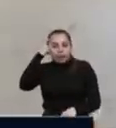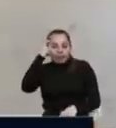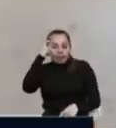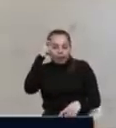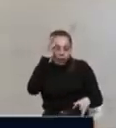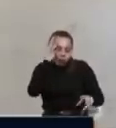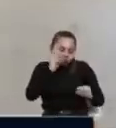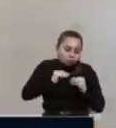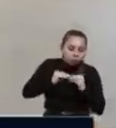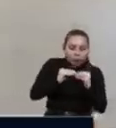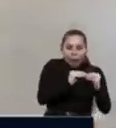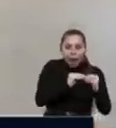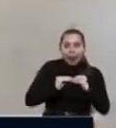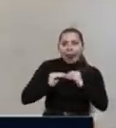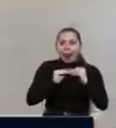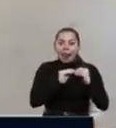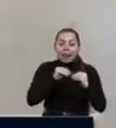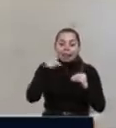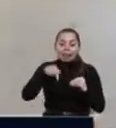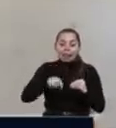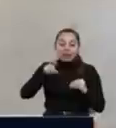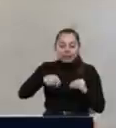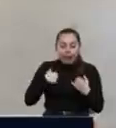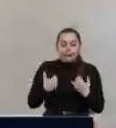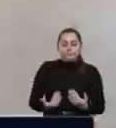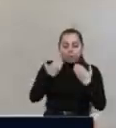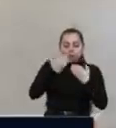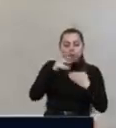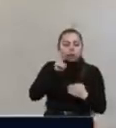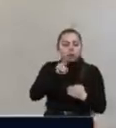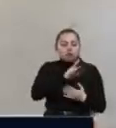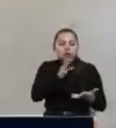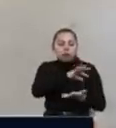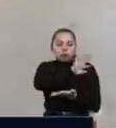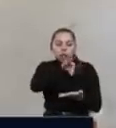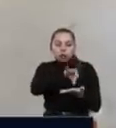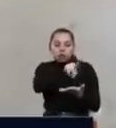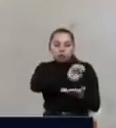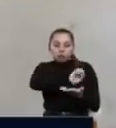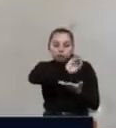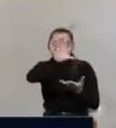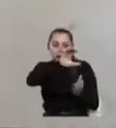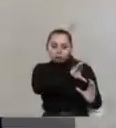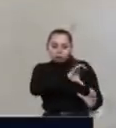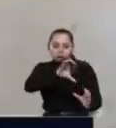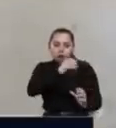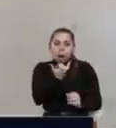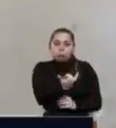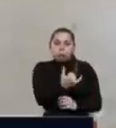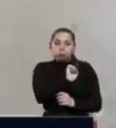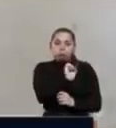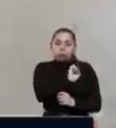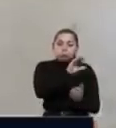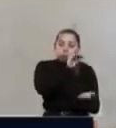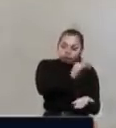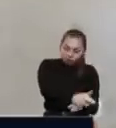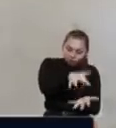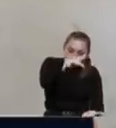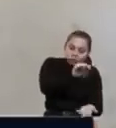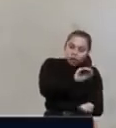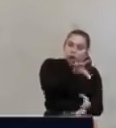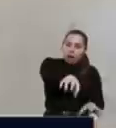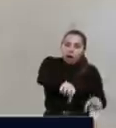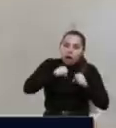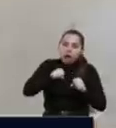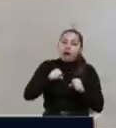Y esas labores de inteligencia permiten ubicar un cargamento. Y en muchas oportunidades